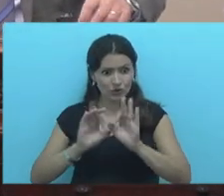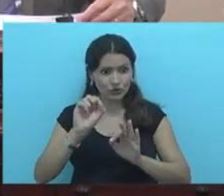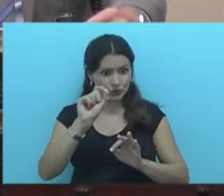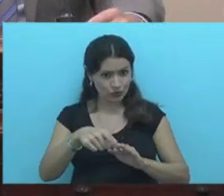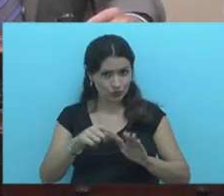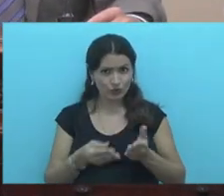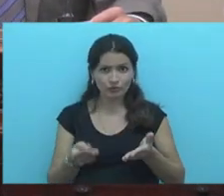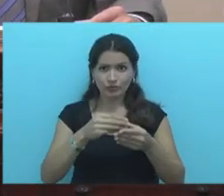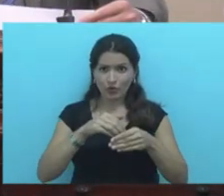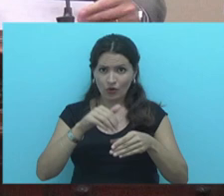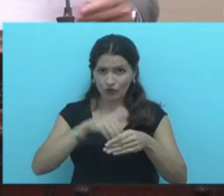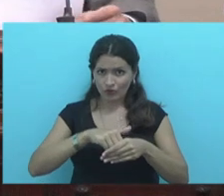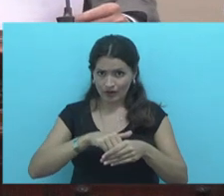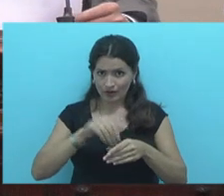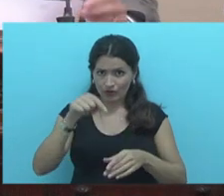tratamiento sobre tablas.